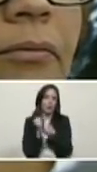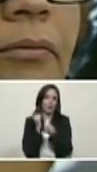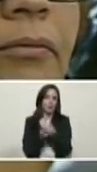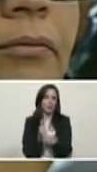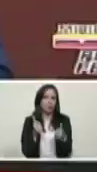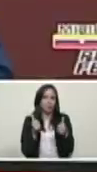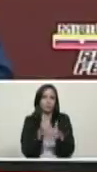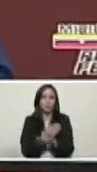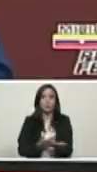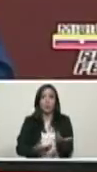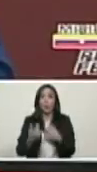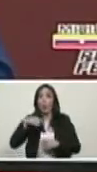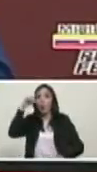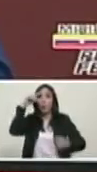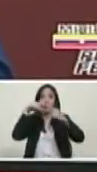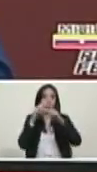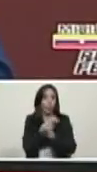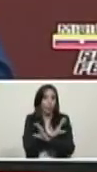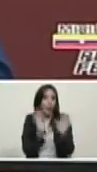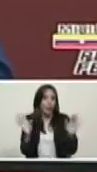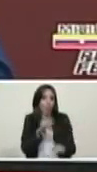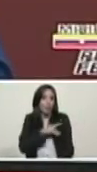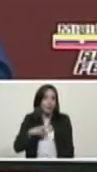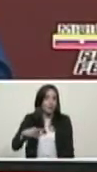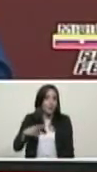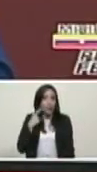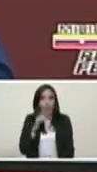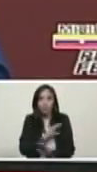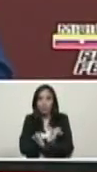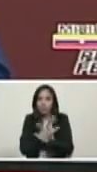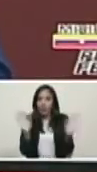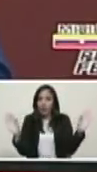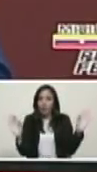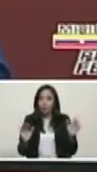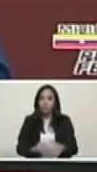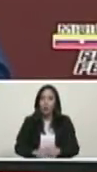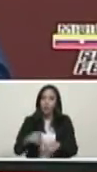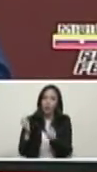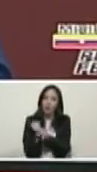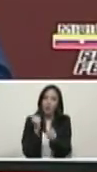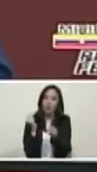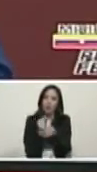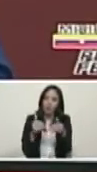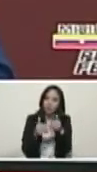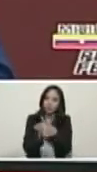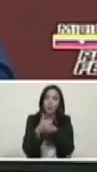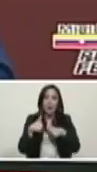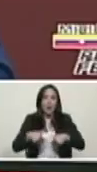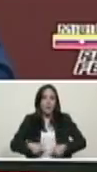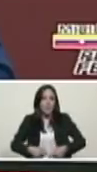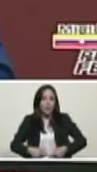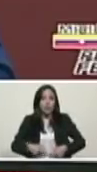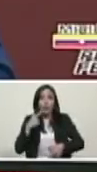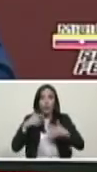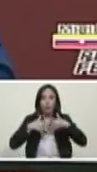con deseo de poner sus capacidades de trabajo los empresarios